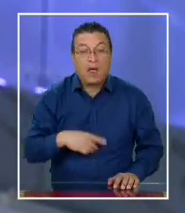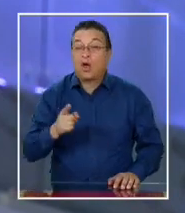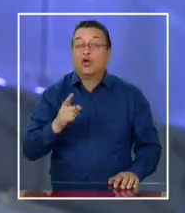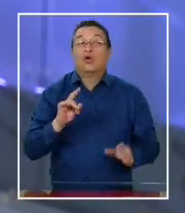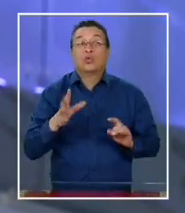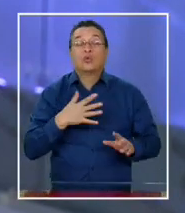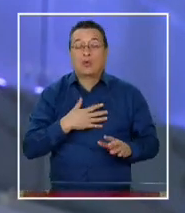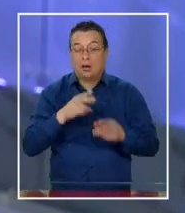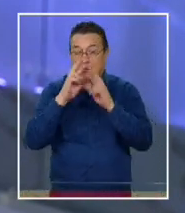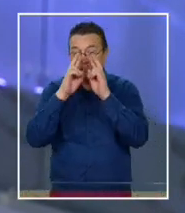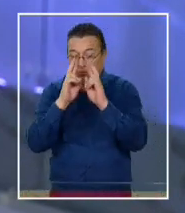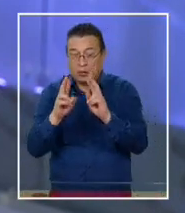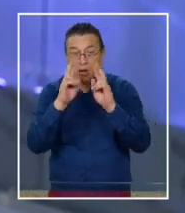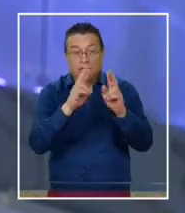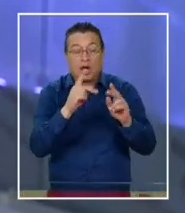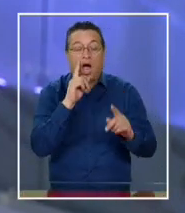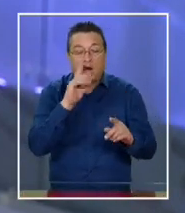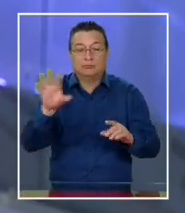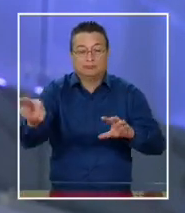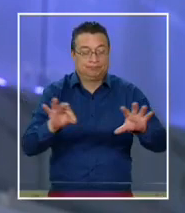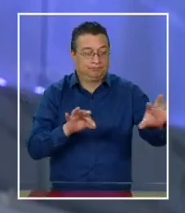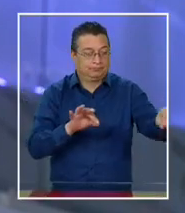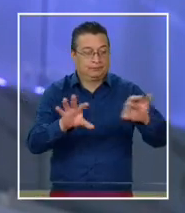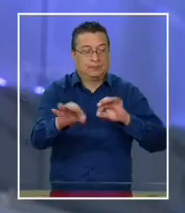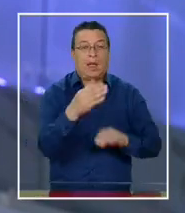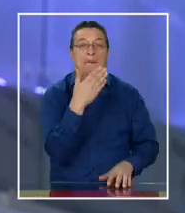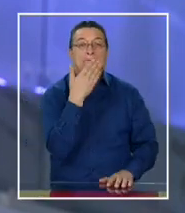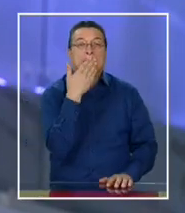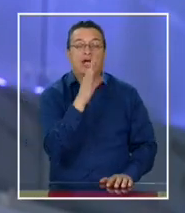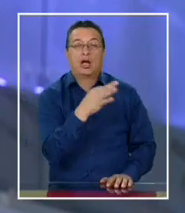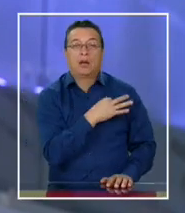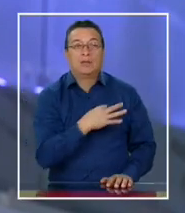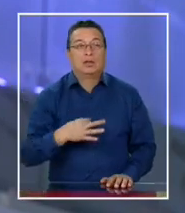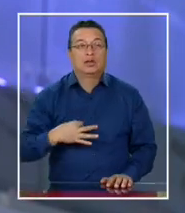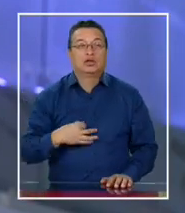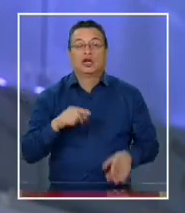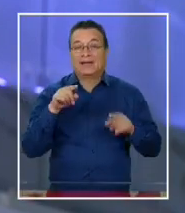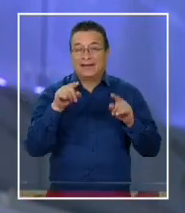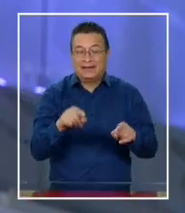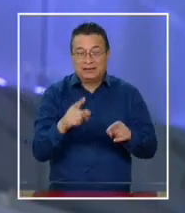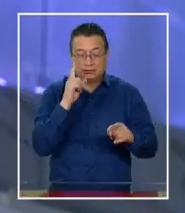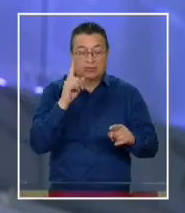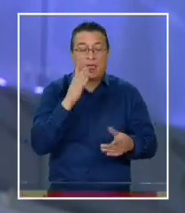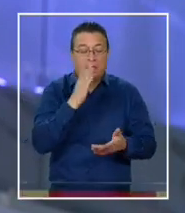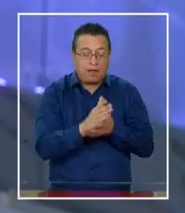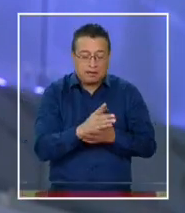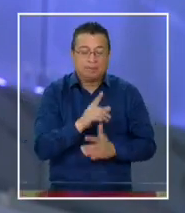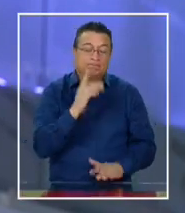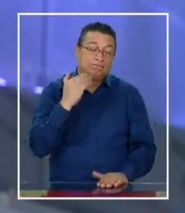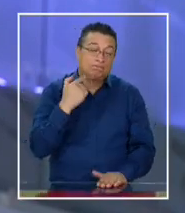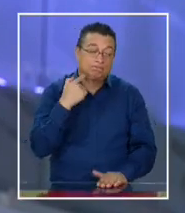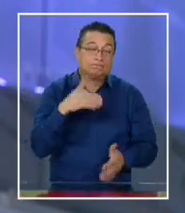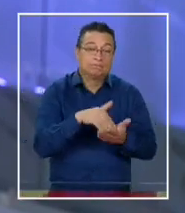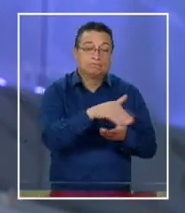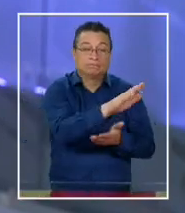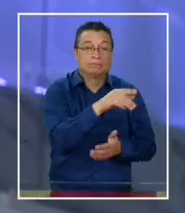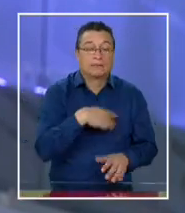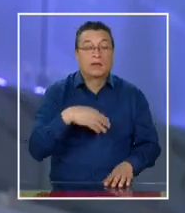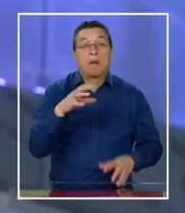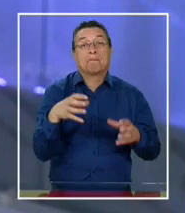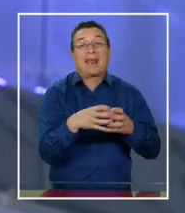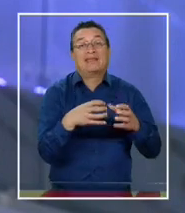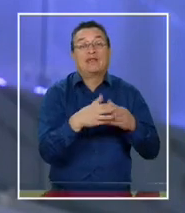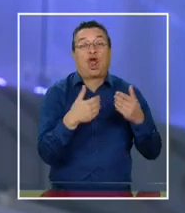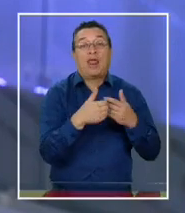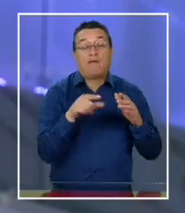quieres privilegiar el que estén ahí las mejores personas nunca alza a veces y a veces tienes que sacrificar por algún lado y esta vez